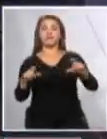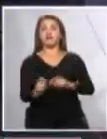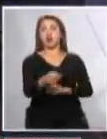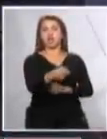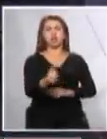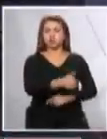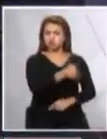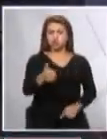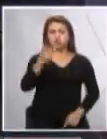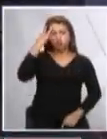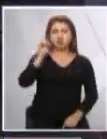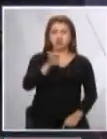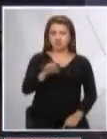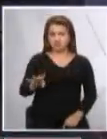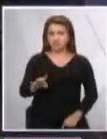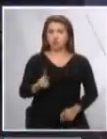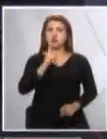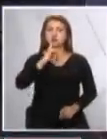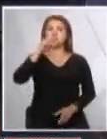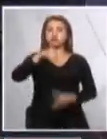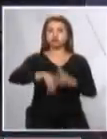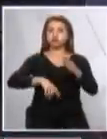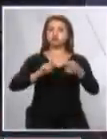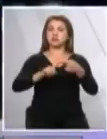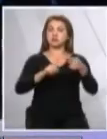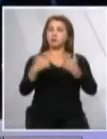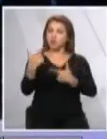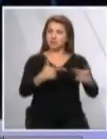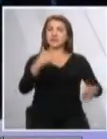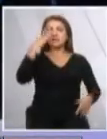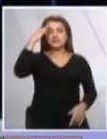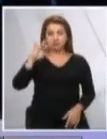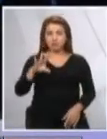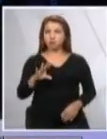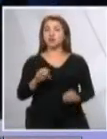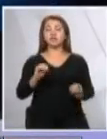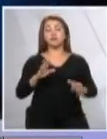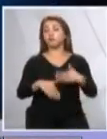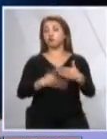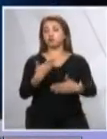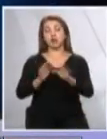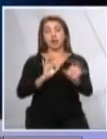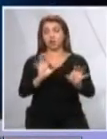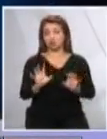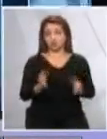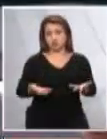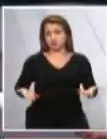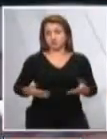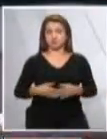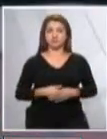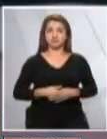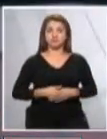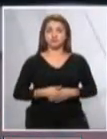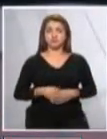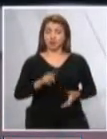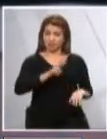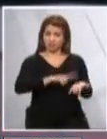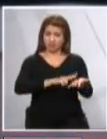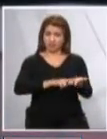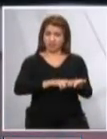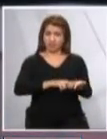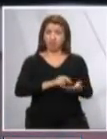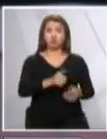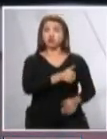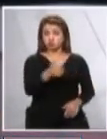Si todos sabíamos, todos los que estábamos metidos en política, sabíamos que así se hacían las cosas. ¿Es cierto eso?